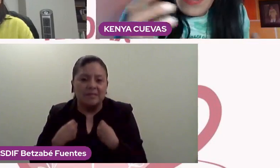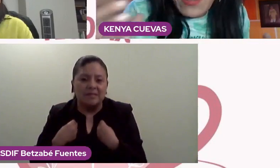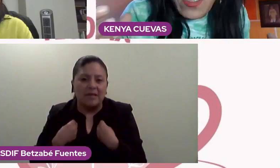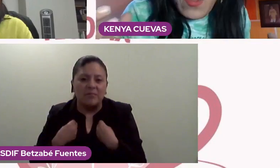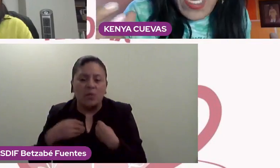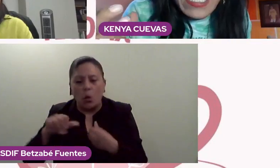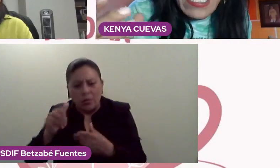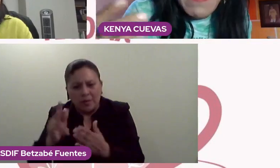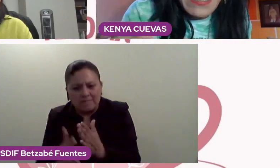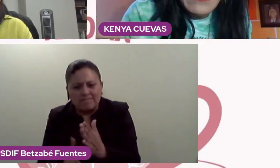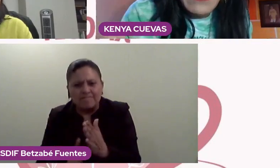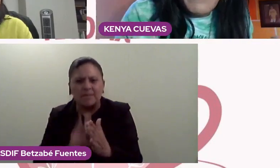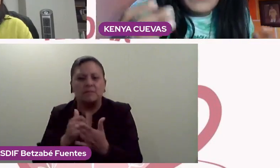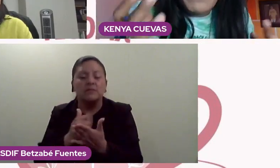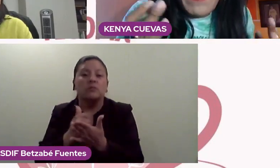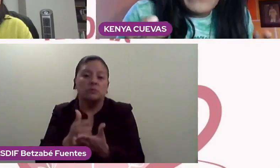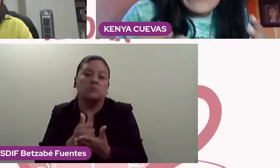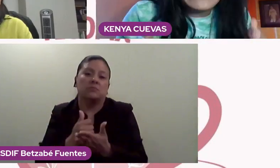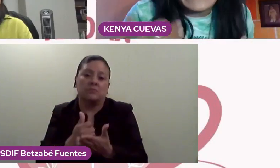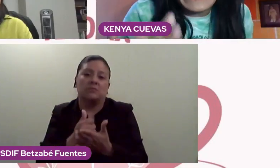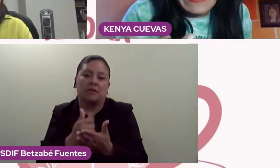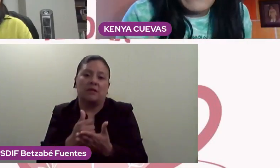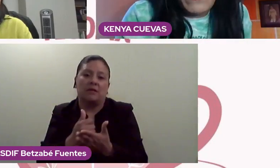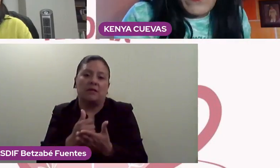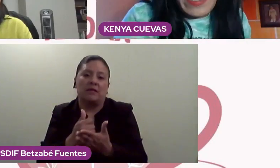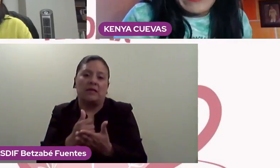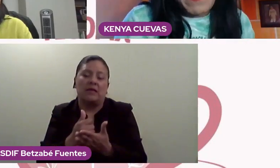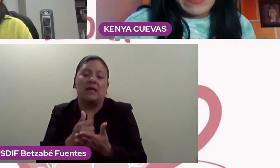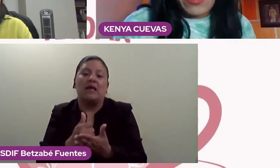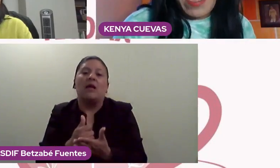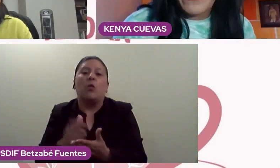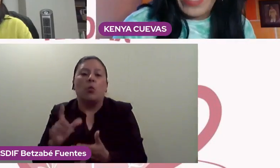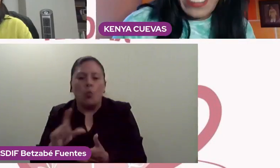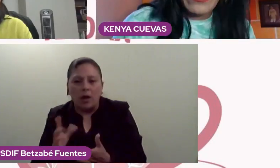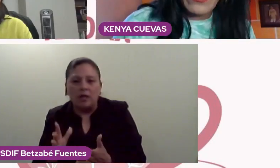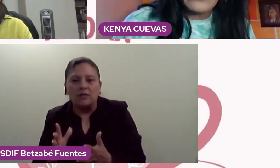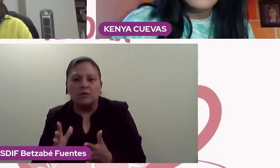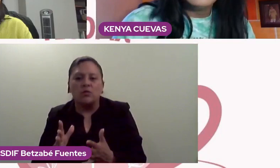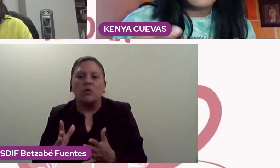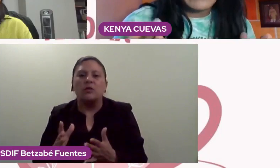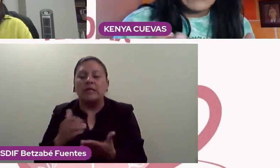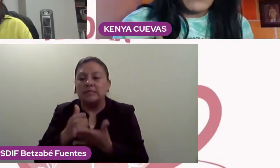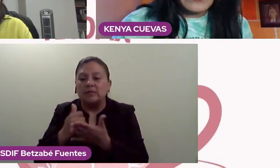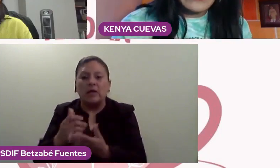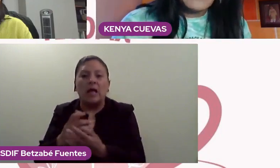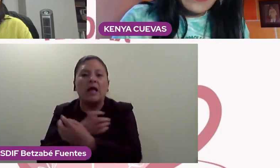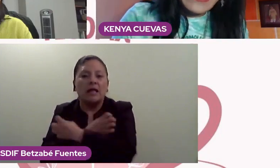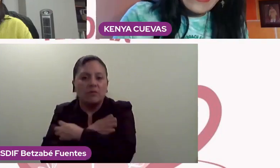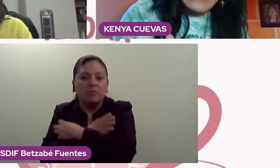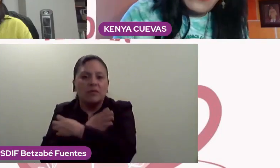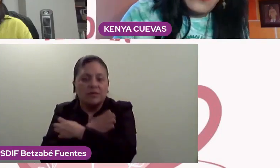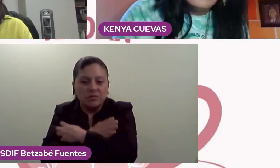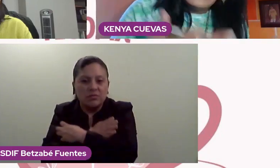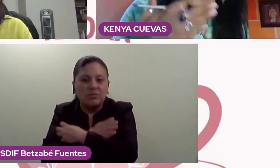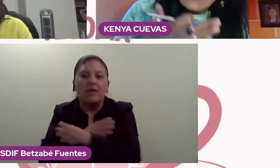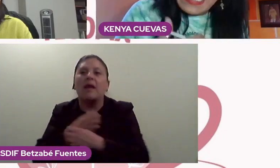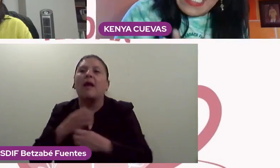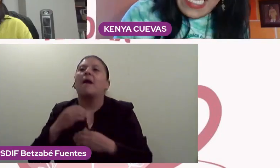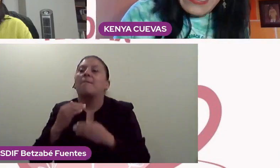la preparación educativa, pues vamos acercando al espacio laboral, ¿no? Donde las mujeres van